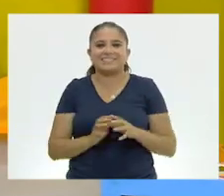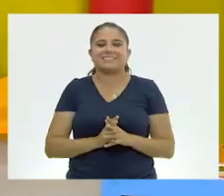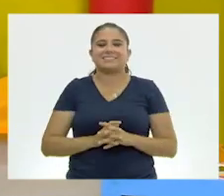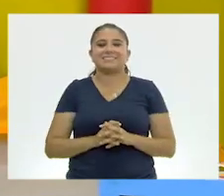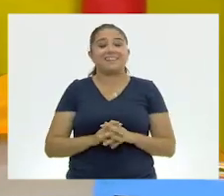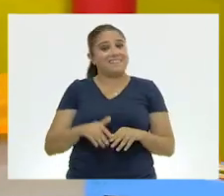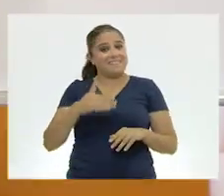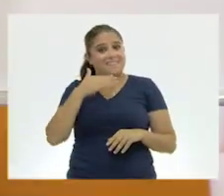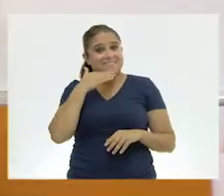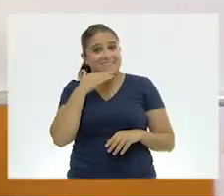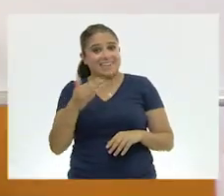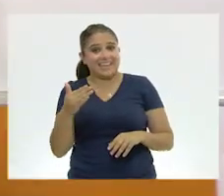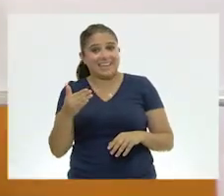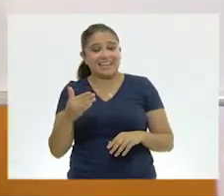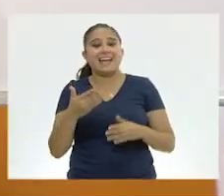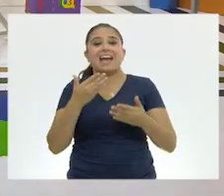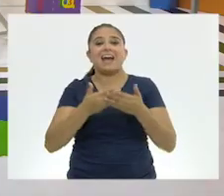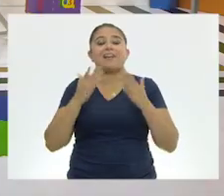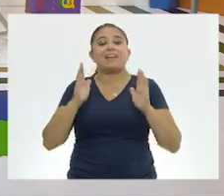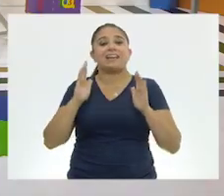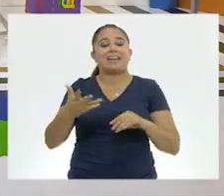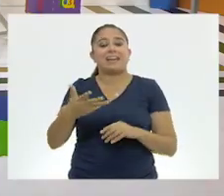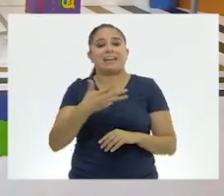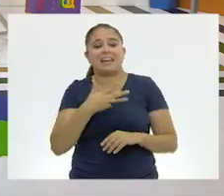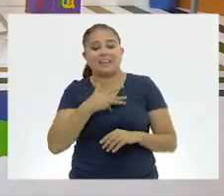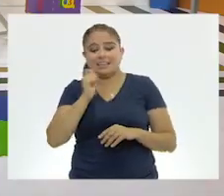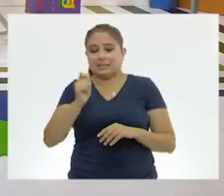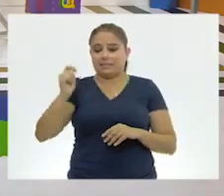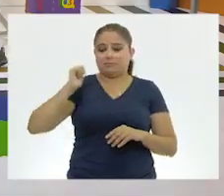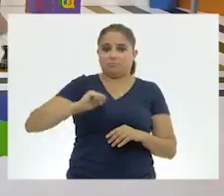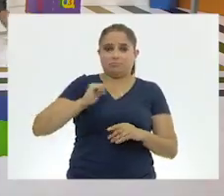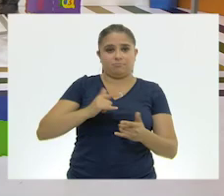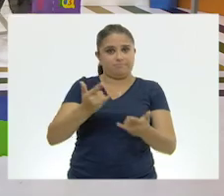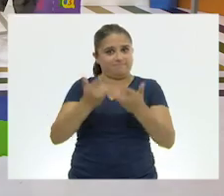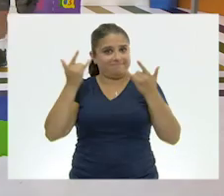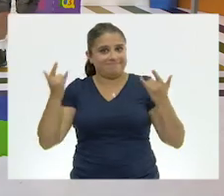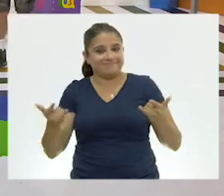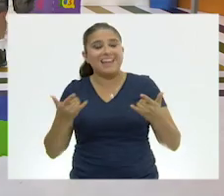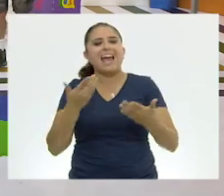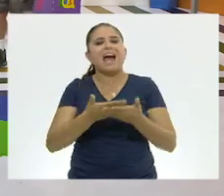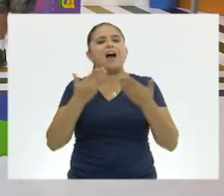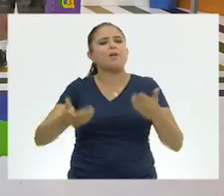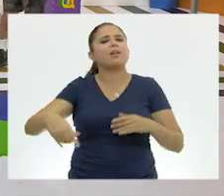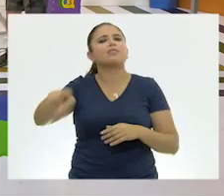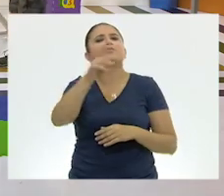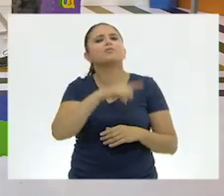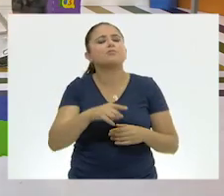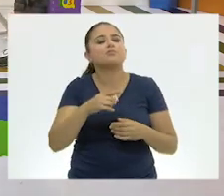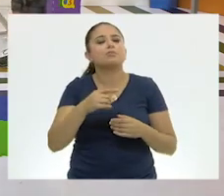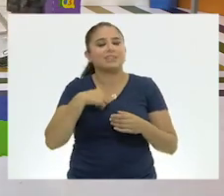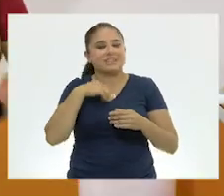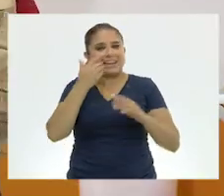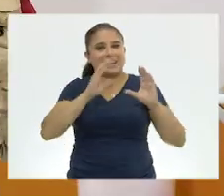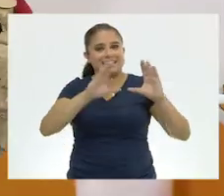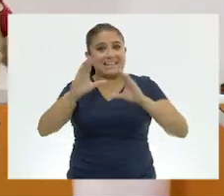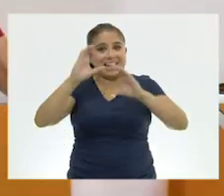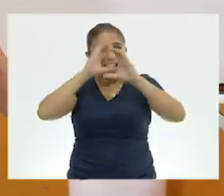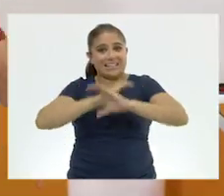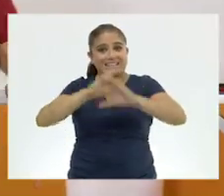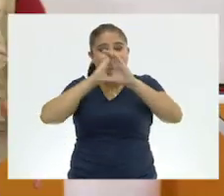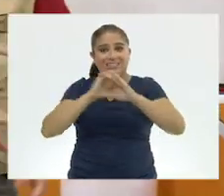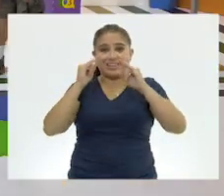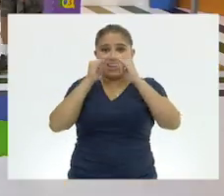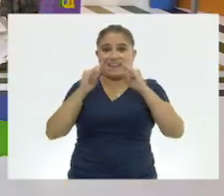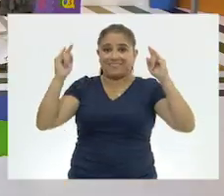¡Muy bien! Pues ya tenemos entonces para contar las leyendas. Ahora, ¿qué les parece si me dejan enseñarles una canción de